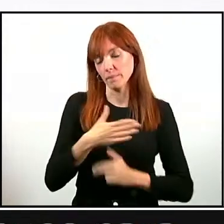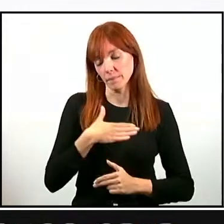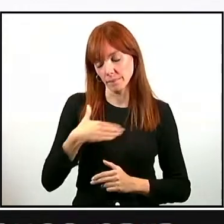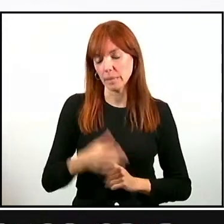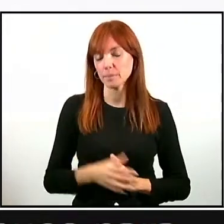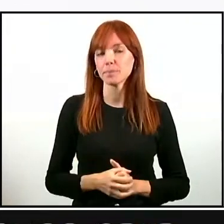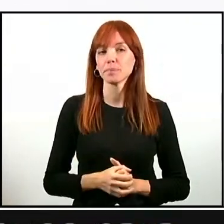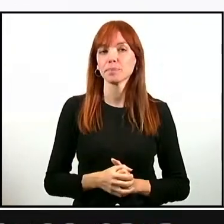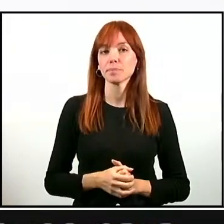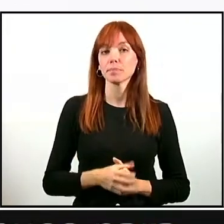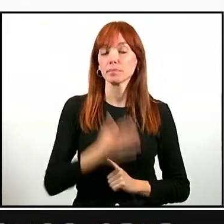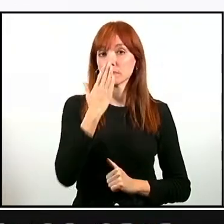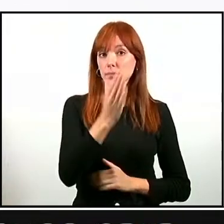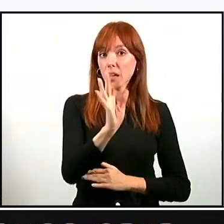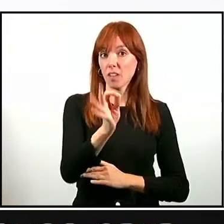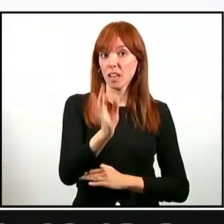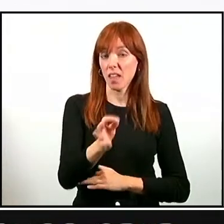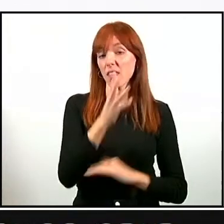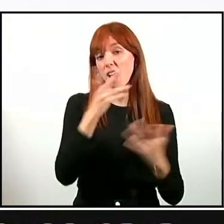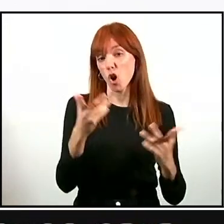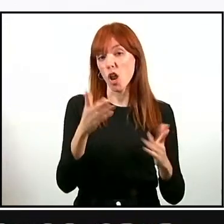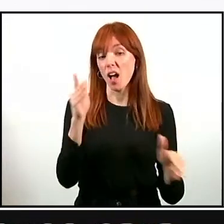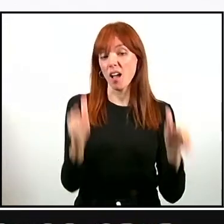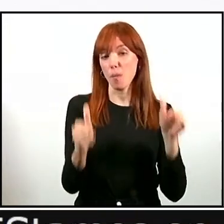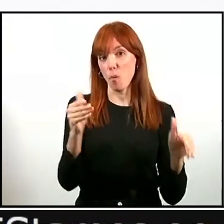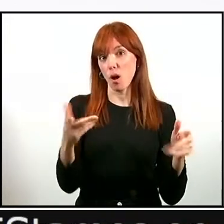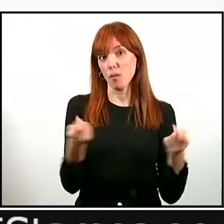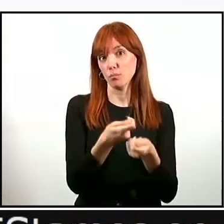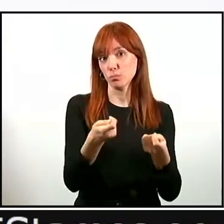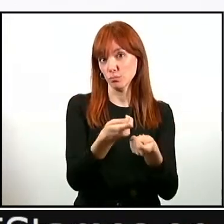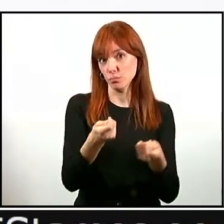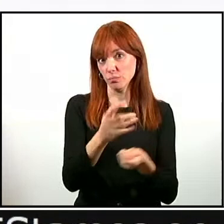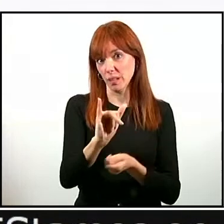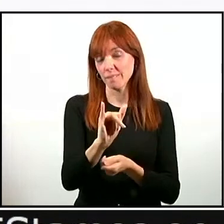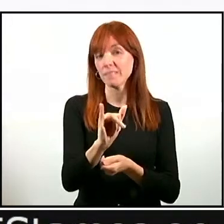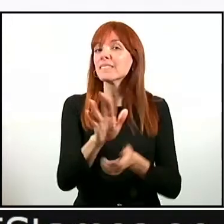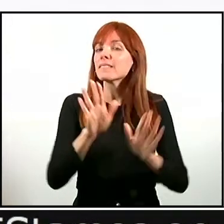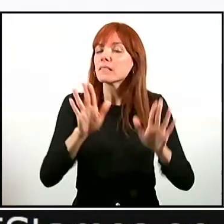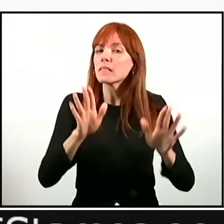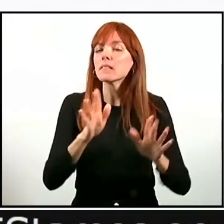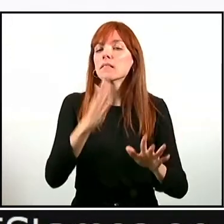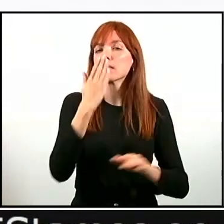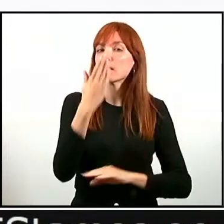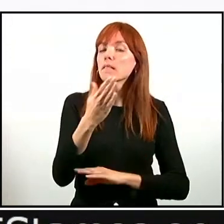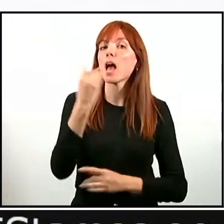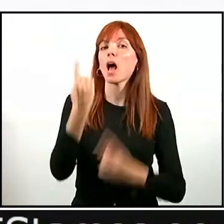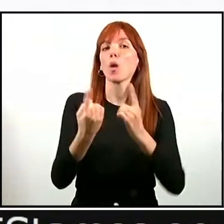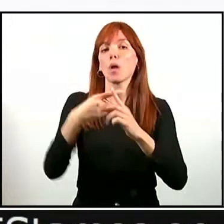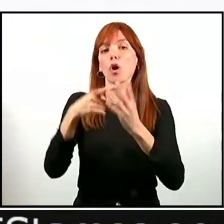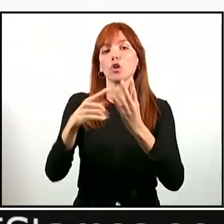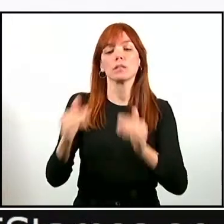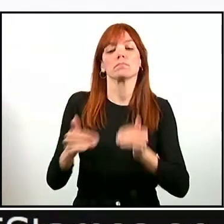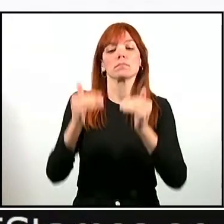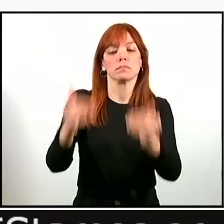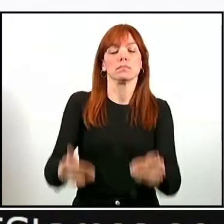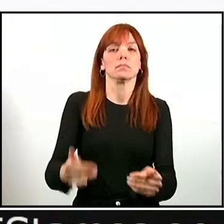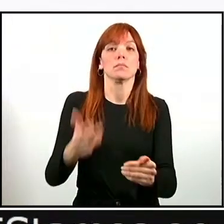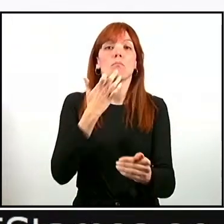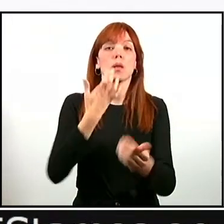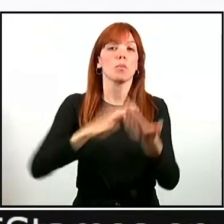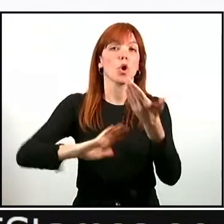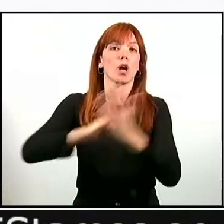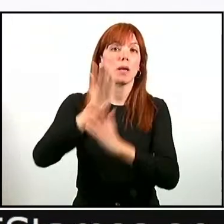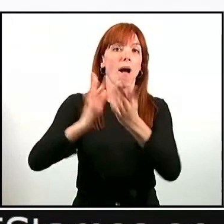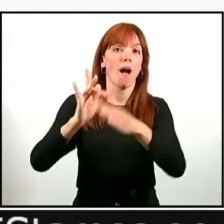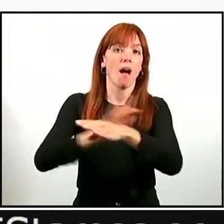que estamos en temporada, pero también es verdad que si hay ciertas cosas que podemos aplazar, en este caso, como es la quema de